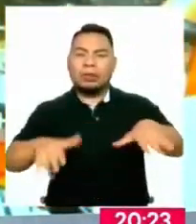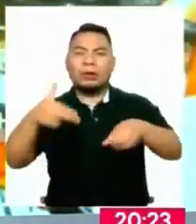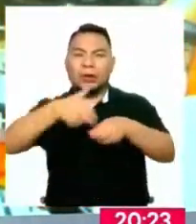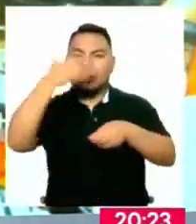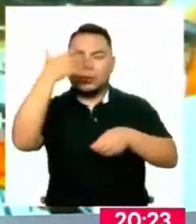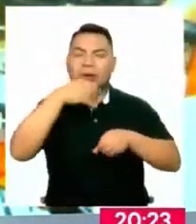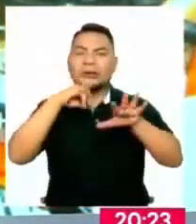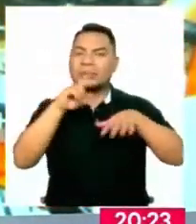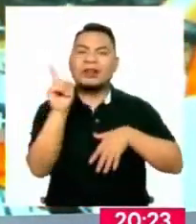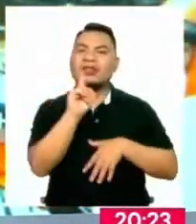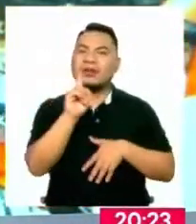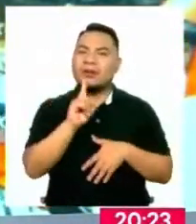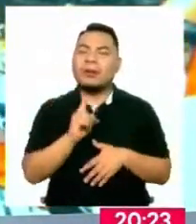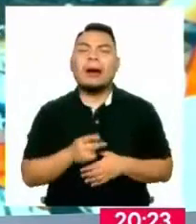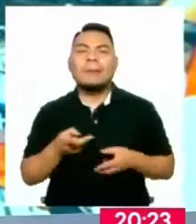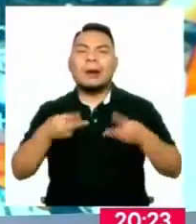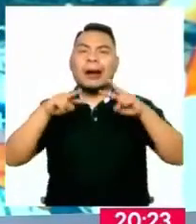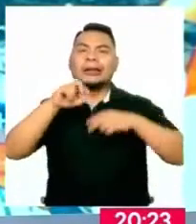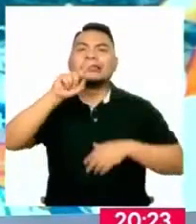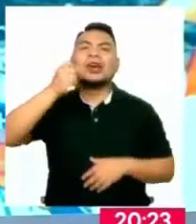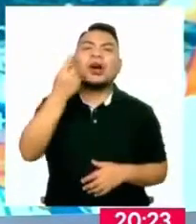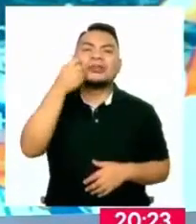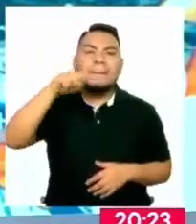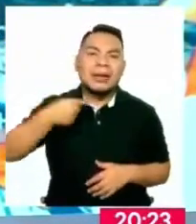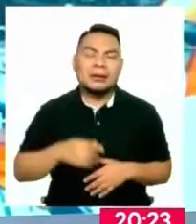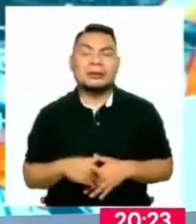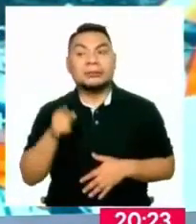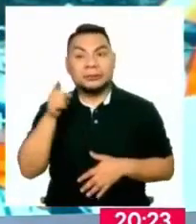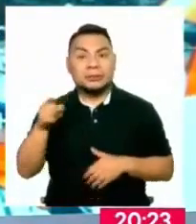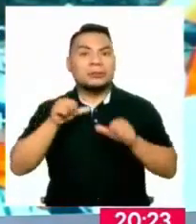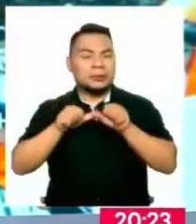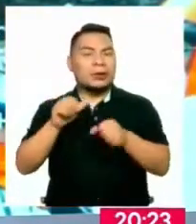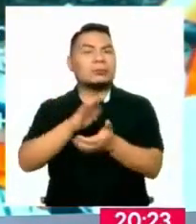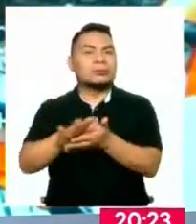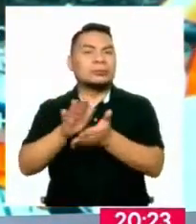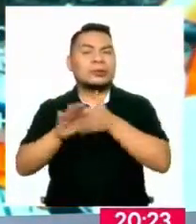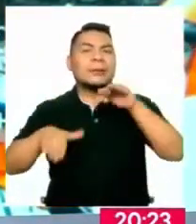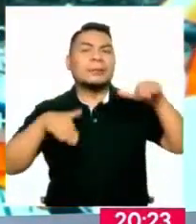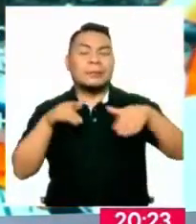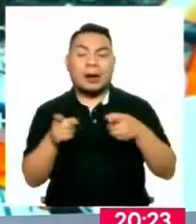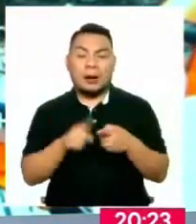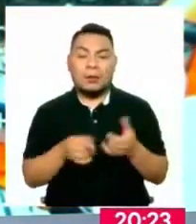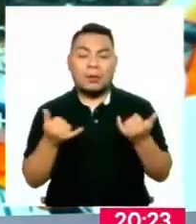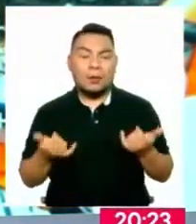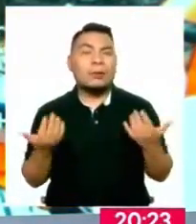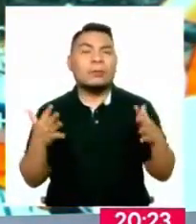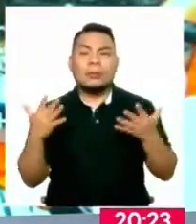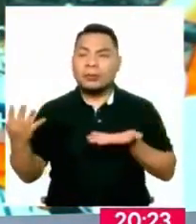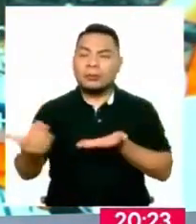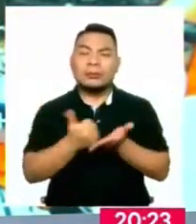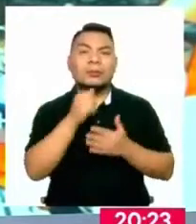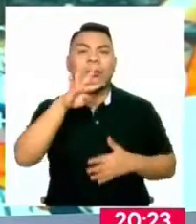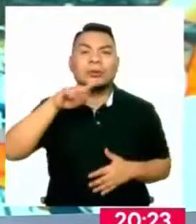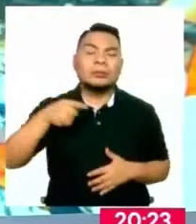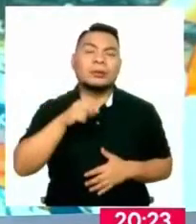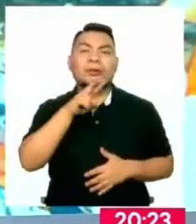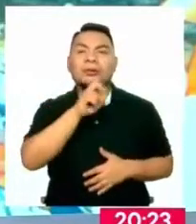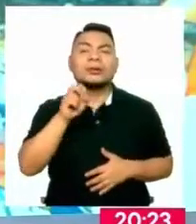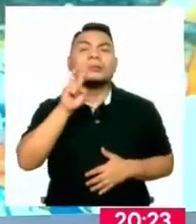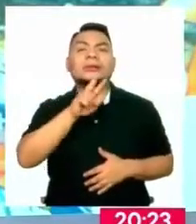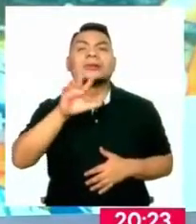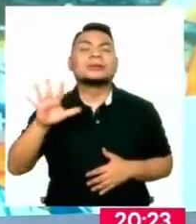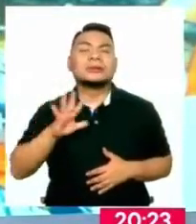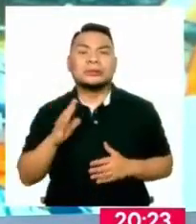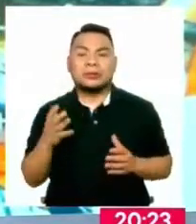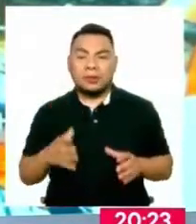Repsol en la costa peruana. En tanto, las labores de limpieza continúan en las playas afectadas. A la fecha ya son más de 4.225